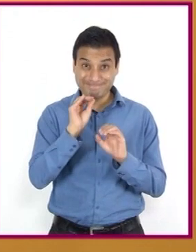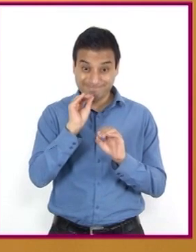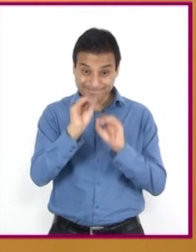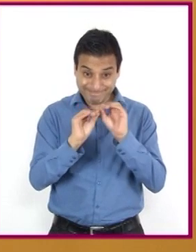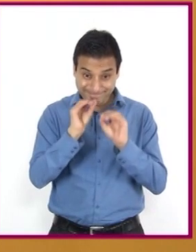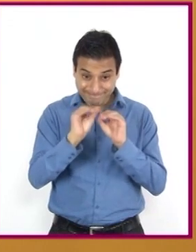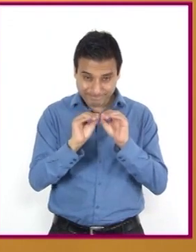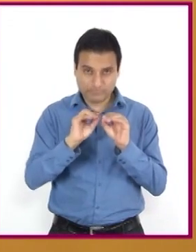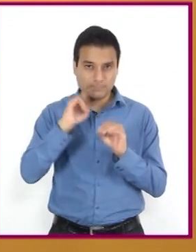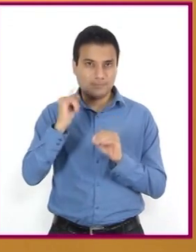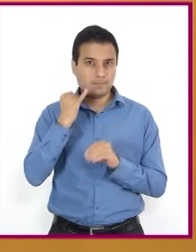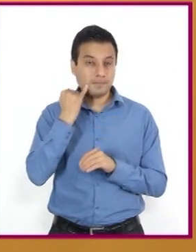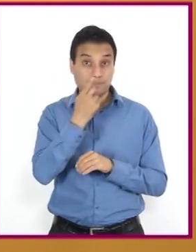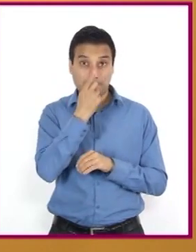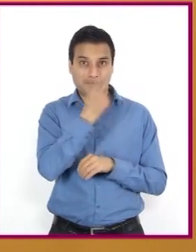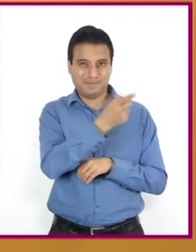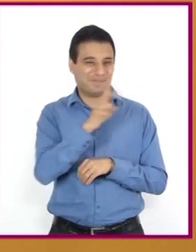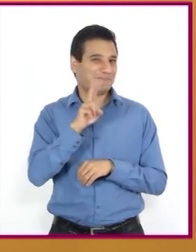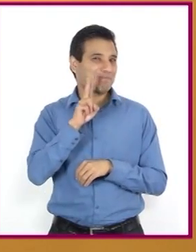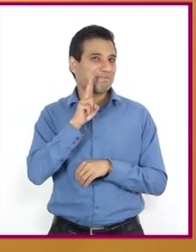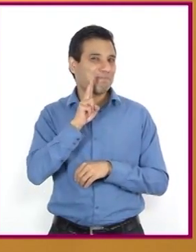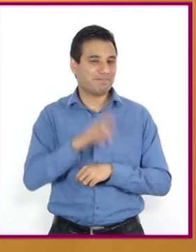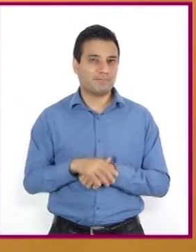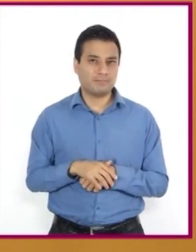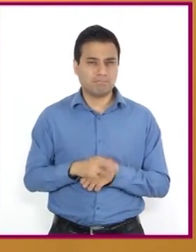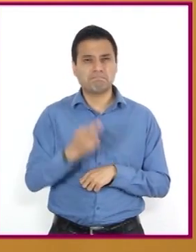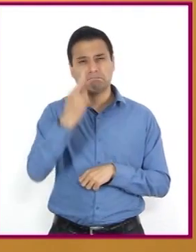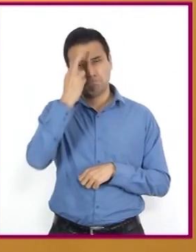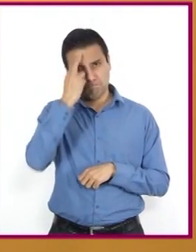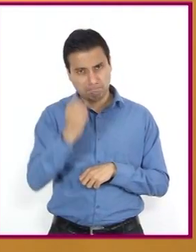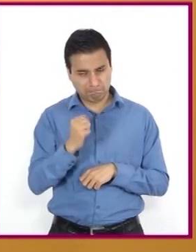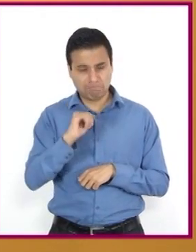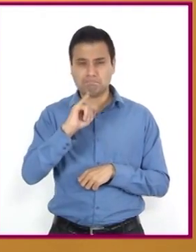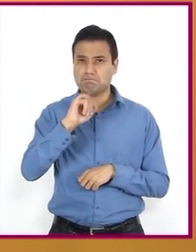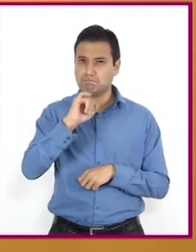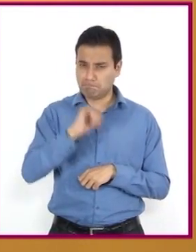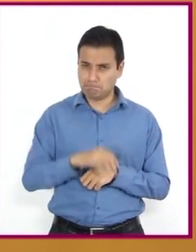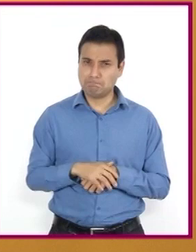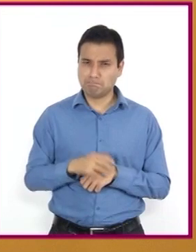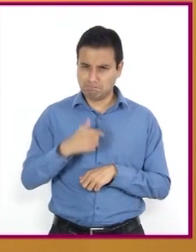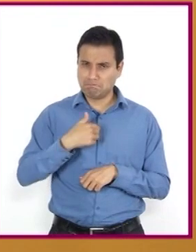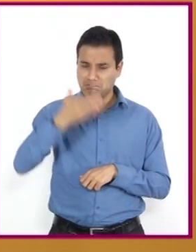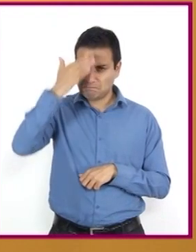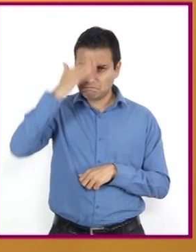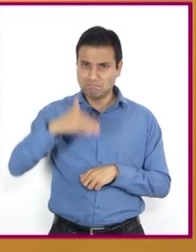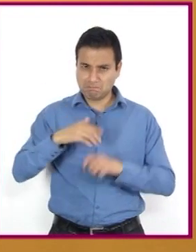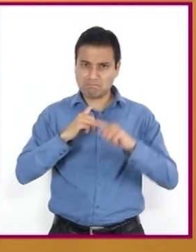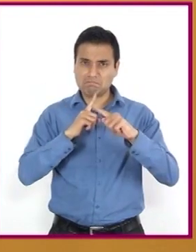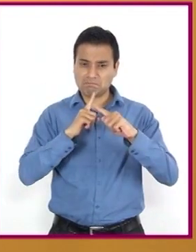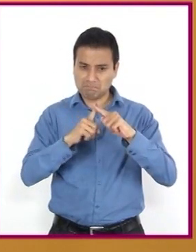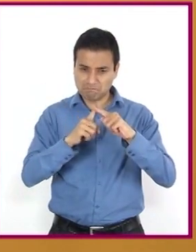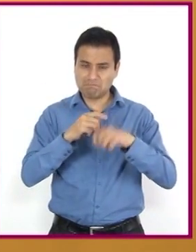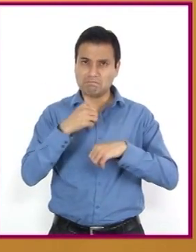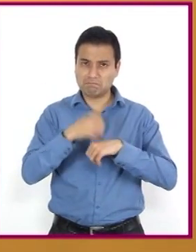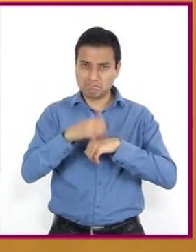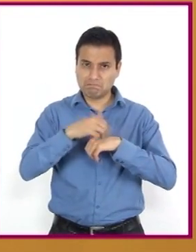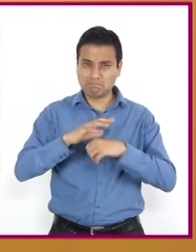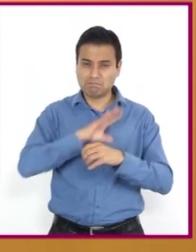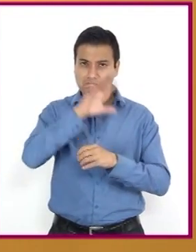renglones, Giancarlo le dice a Valeria: sí tiene razón, sí sé hacer multiplicaciones con números